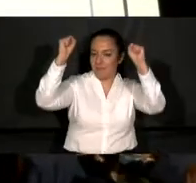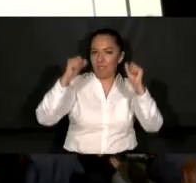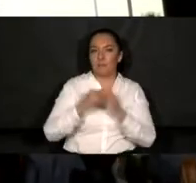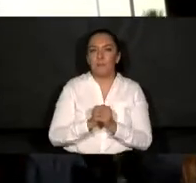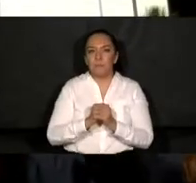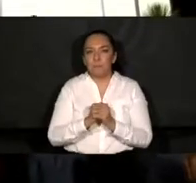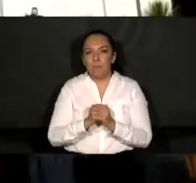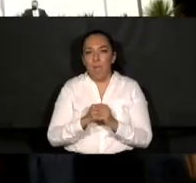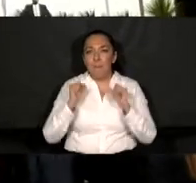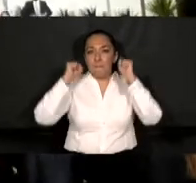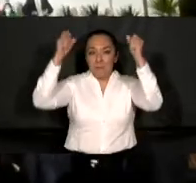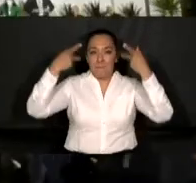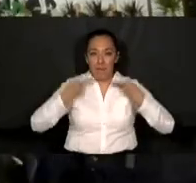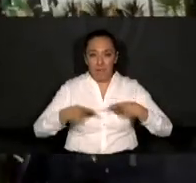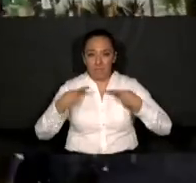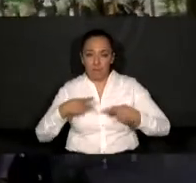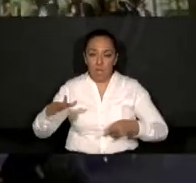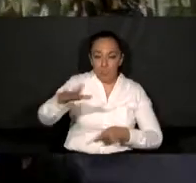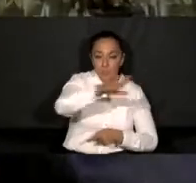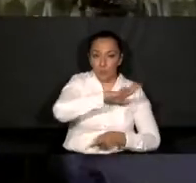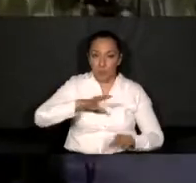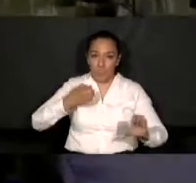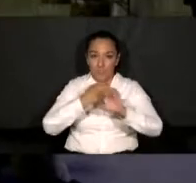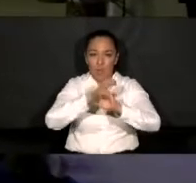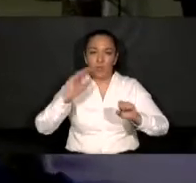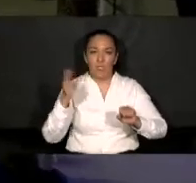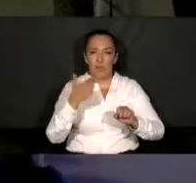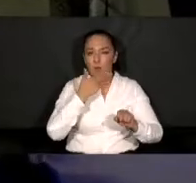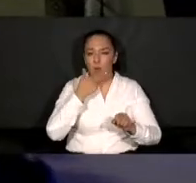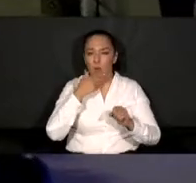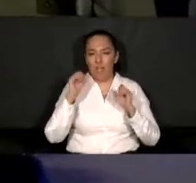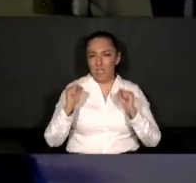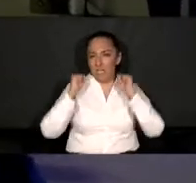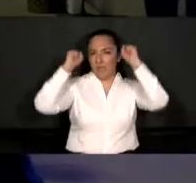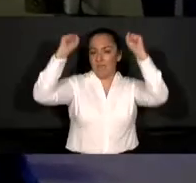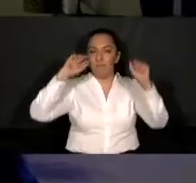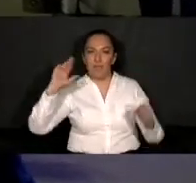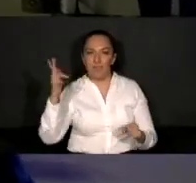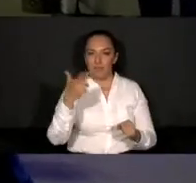¡Vivan los chihuahuenses! ¡Y que viva Chihuahua!